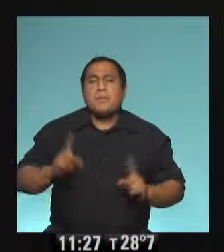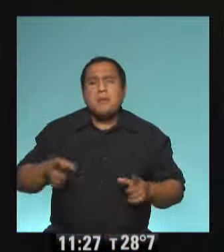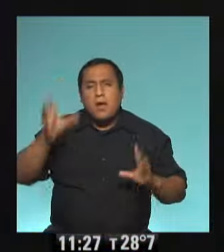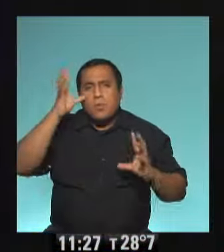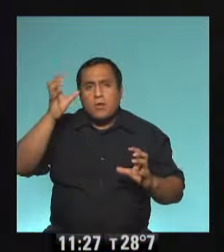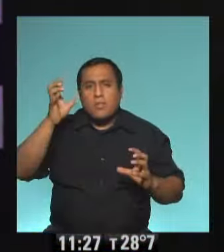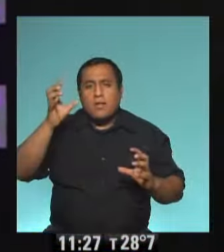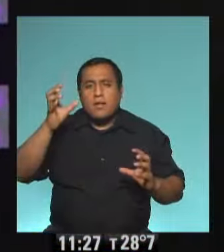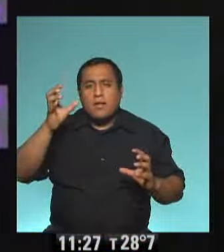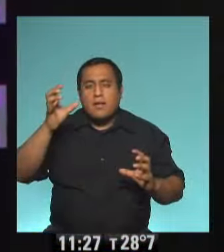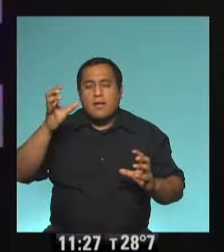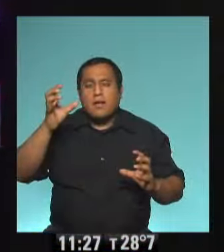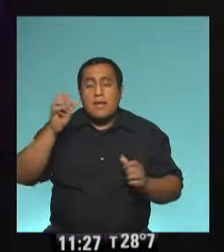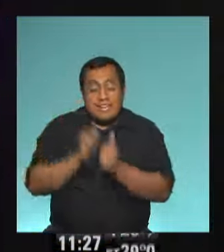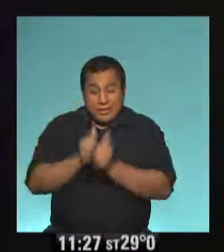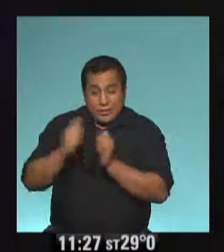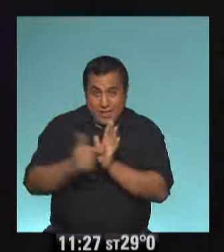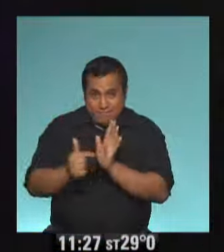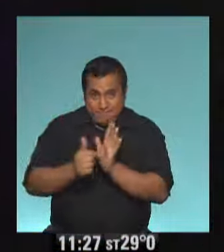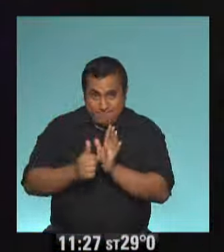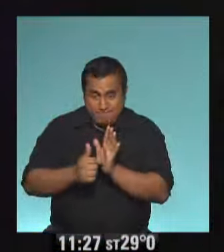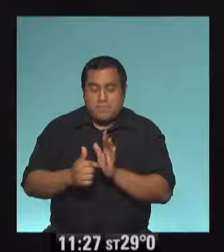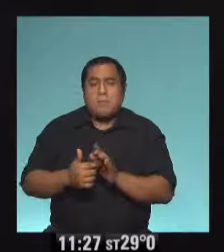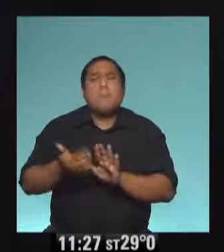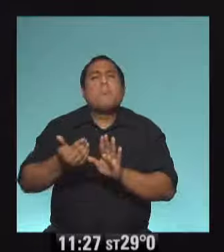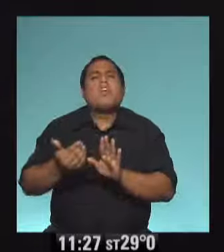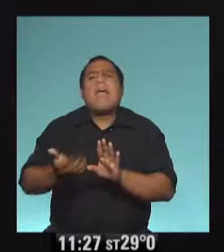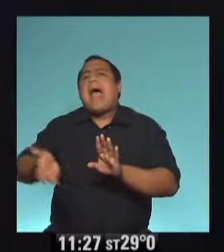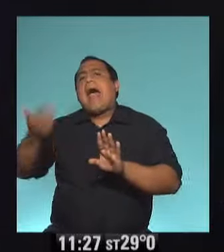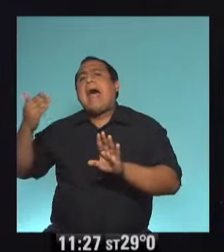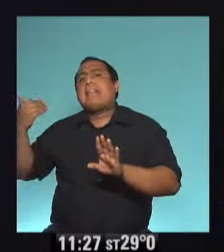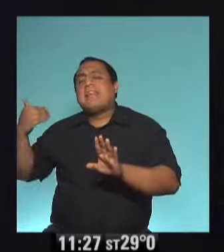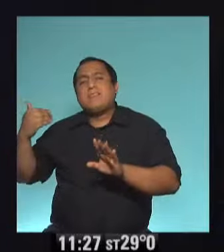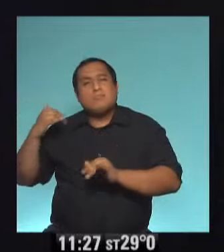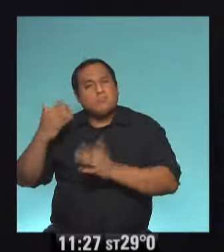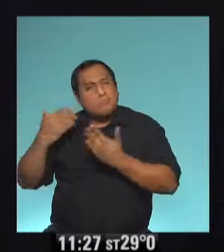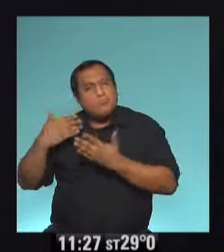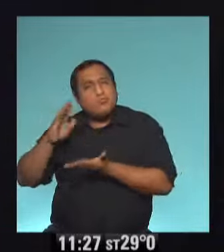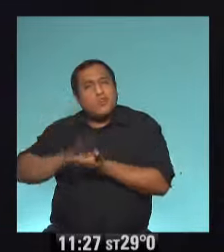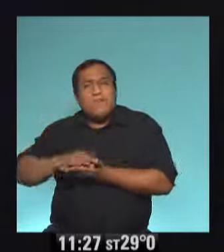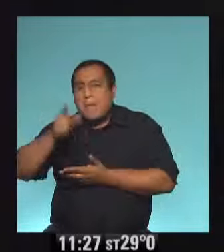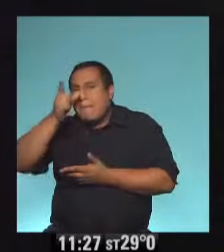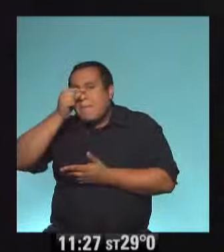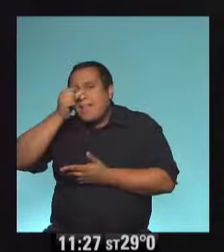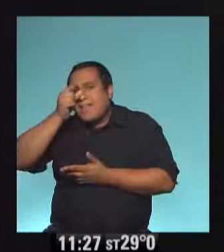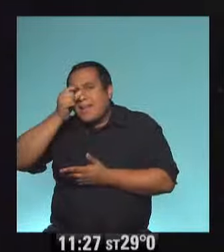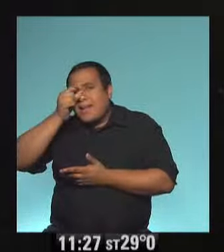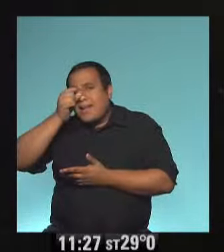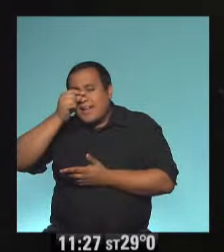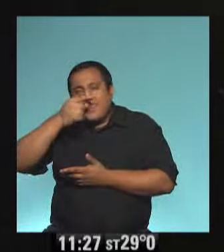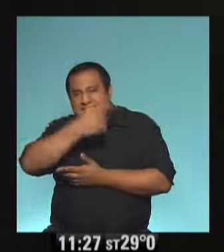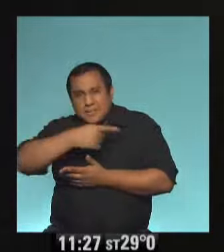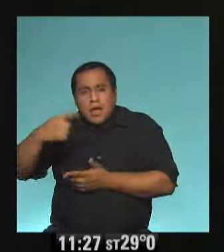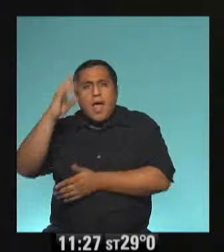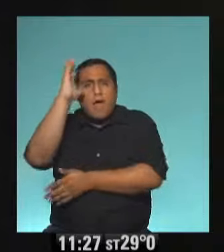habíamos llegado a esta historia? Porque habíamos trabajado antes sobre la madera. ¿Se acuerdan esa semana de bosques